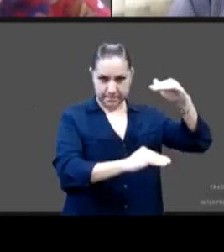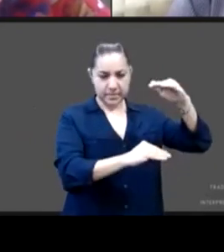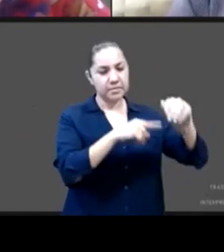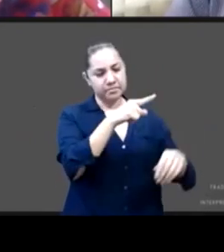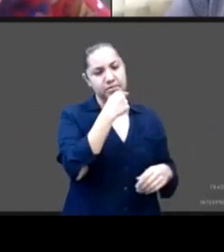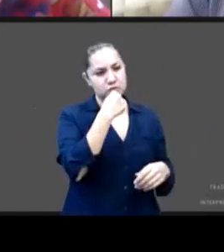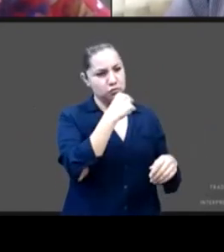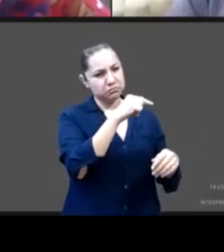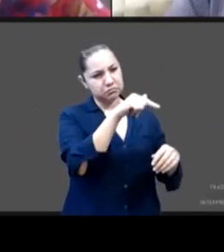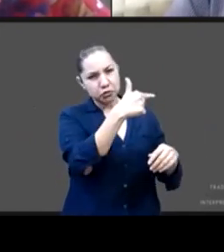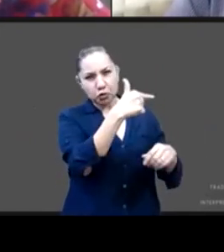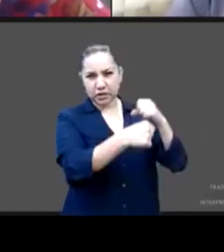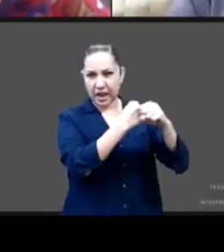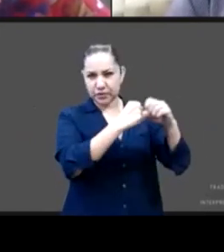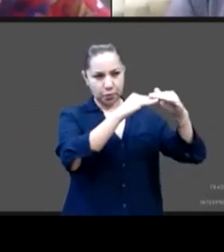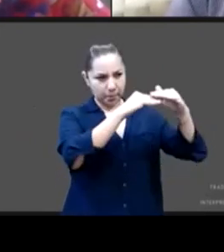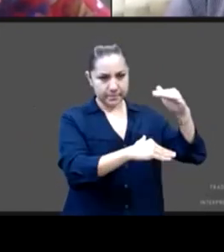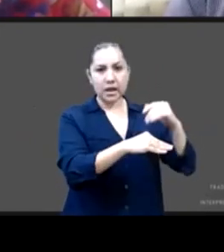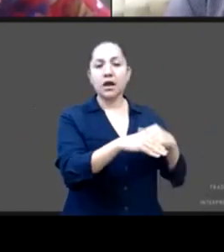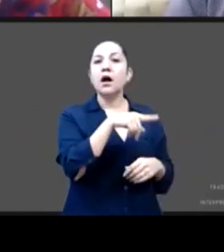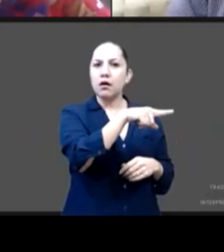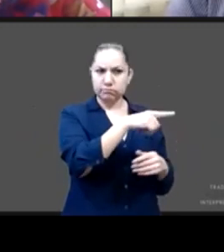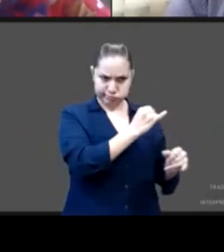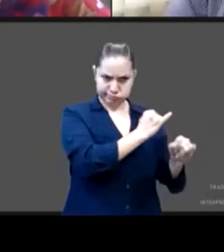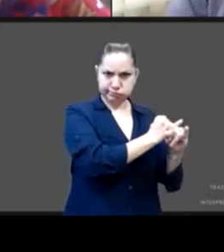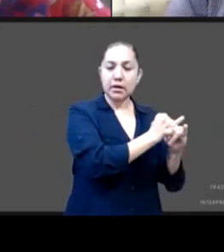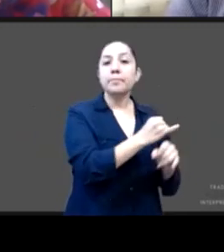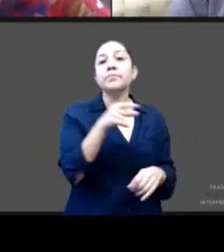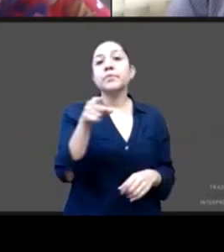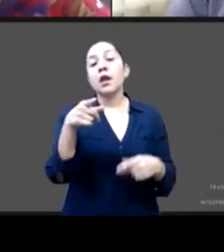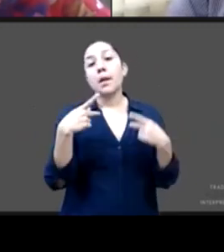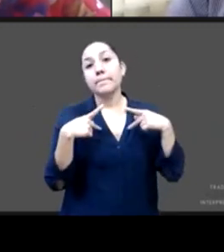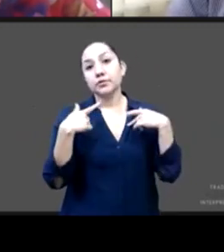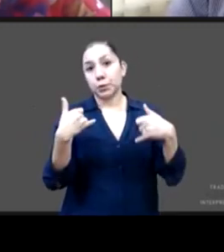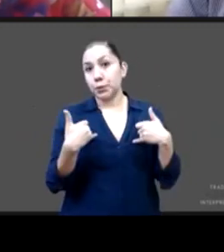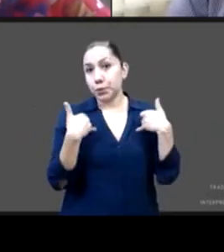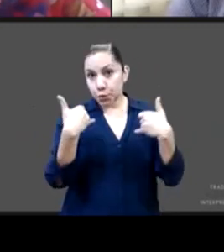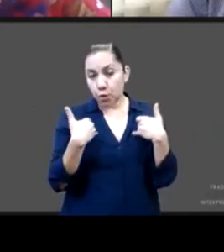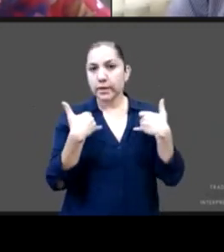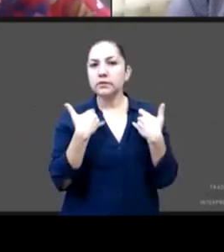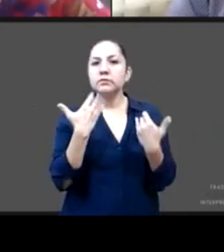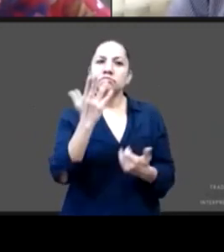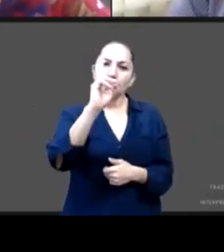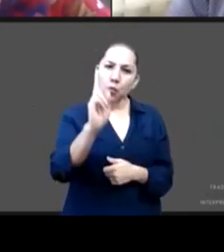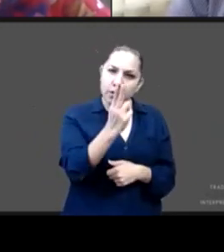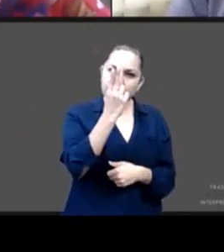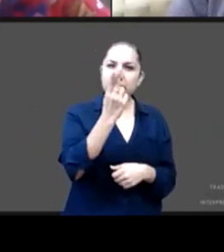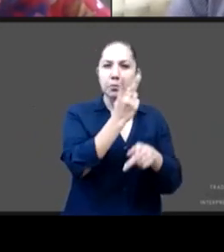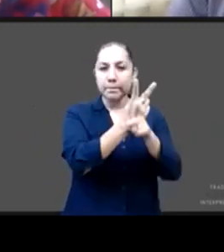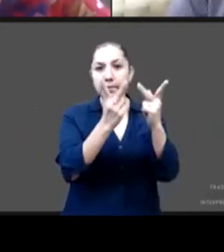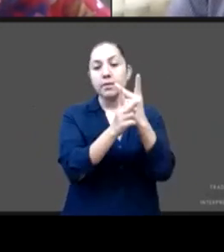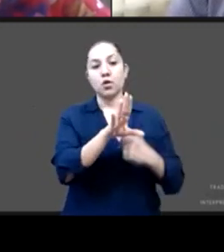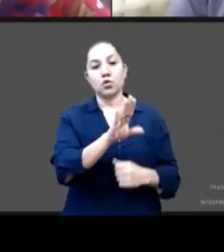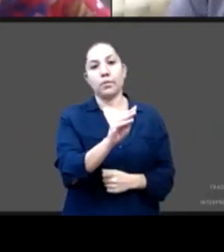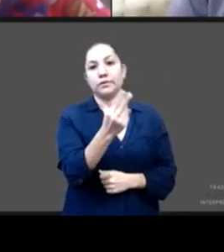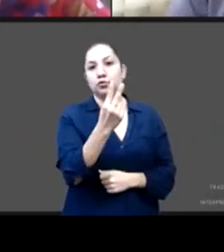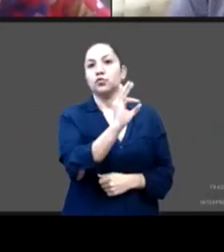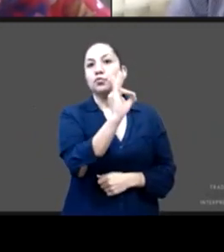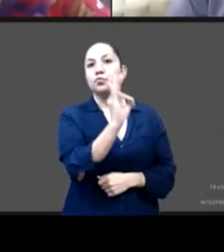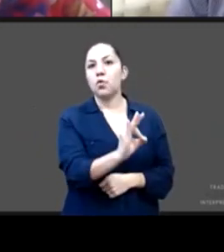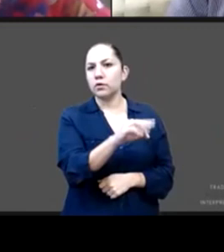media superior, adolescentes, estamos hablando ya de 92%. Es decir, sí, no solo